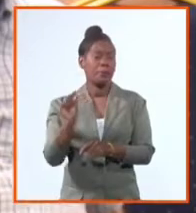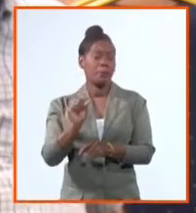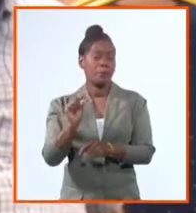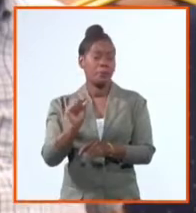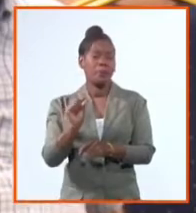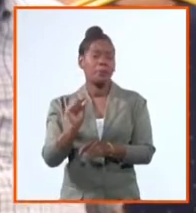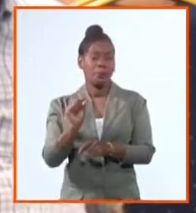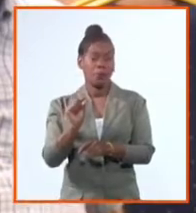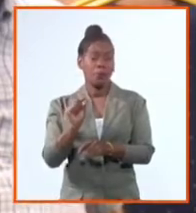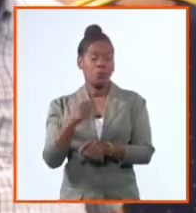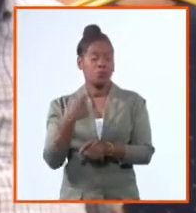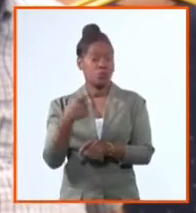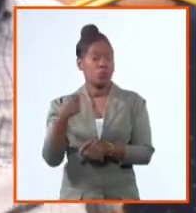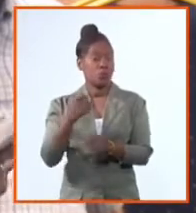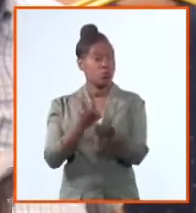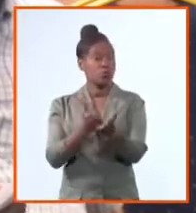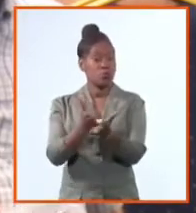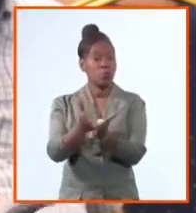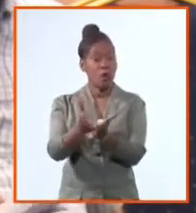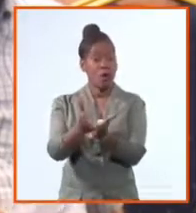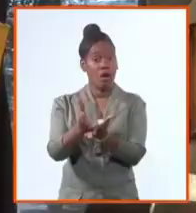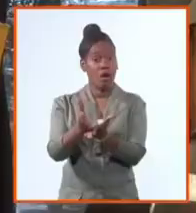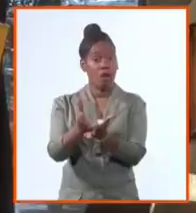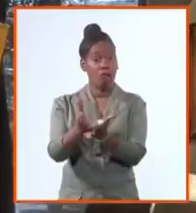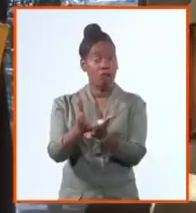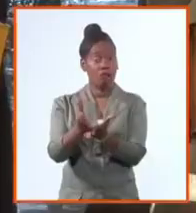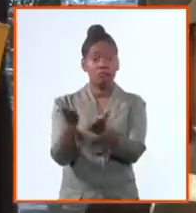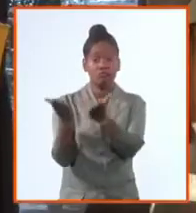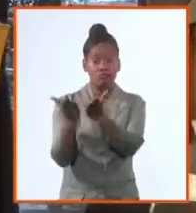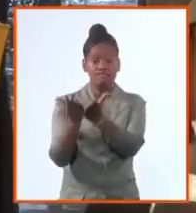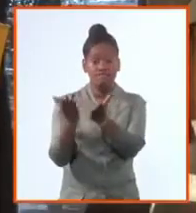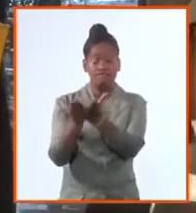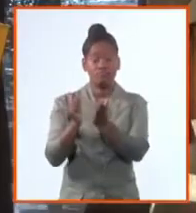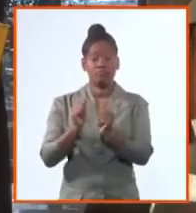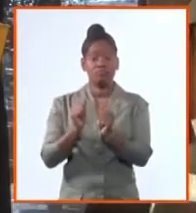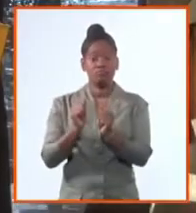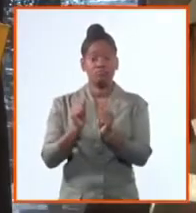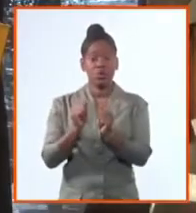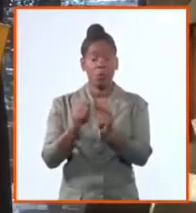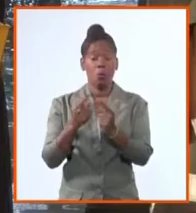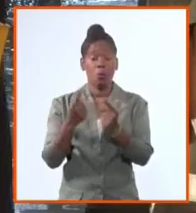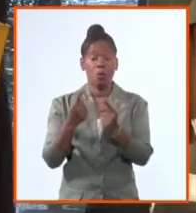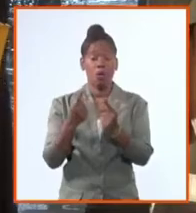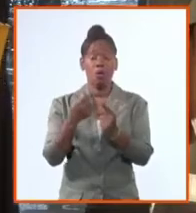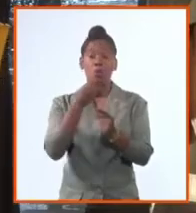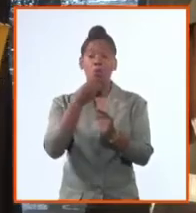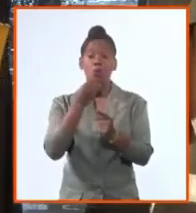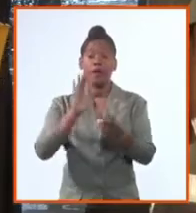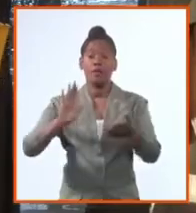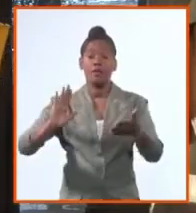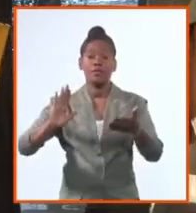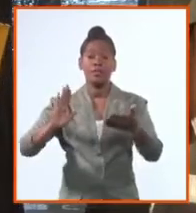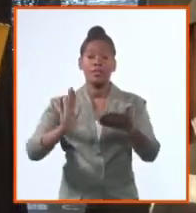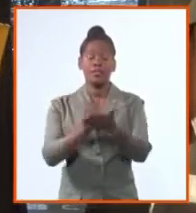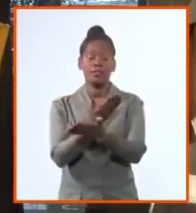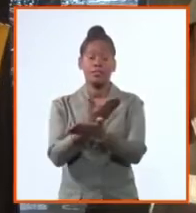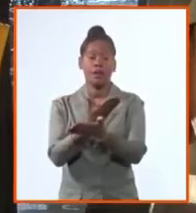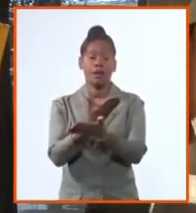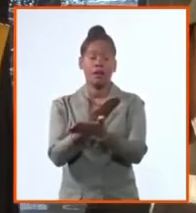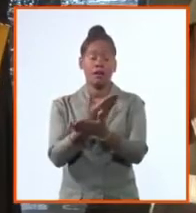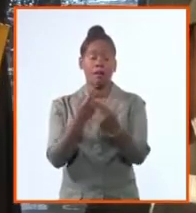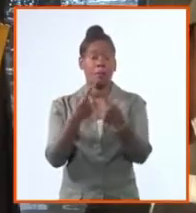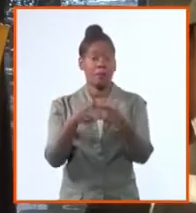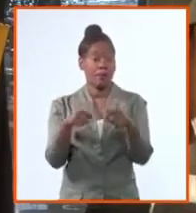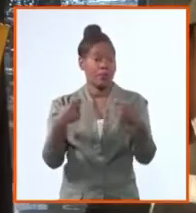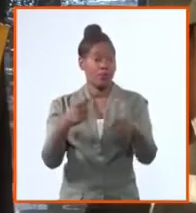acá, eso hay que tocarlo, porque podemos ir a la eliminación de la tuberculosis, pero es algo que hay